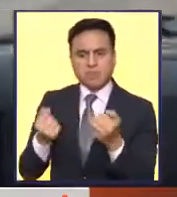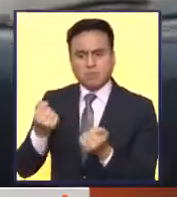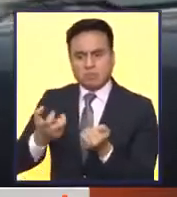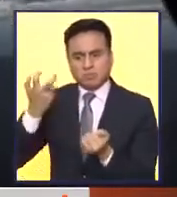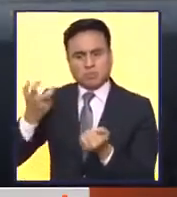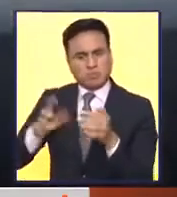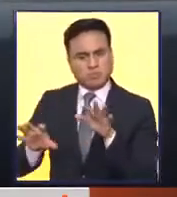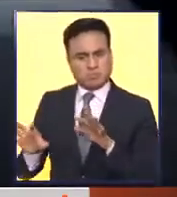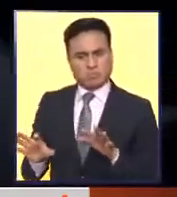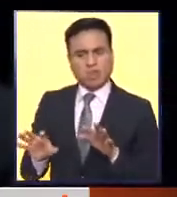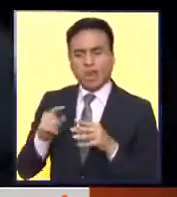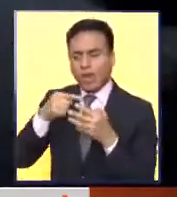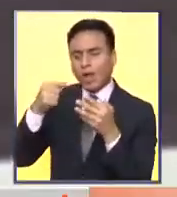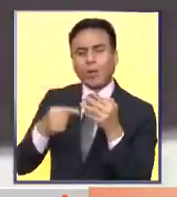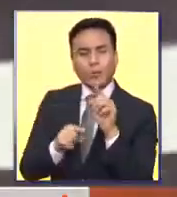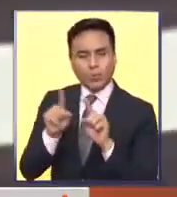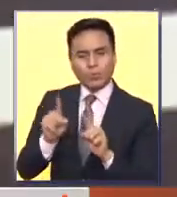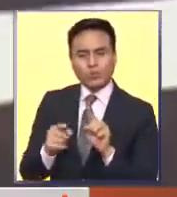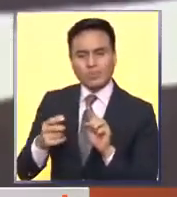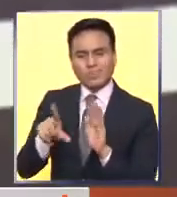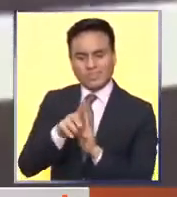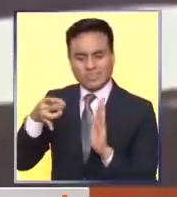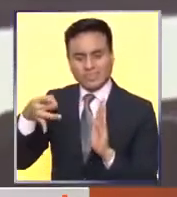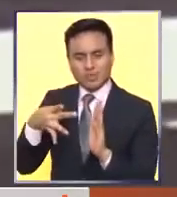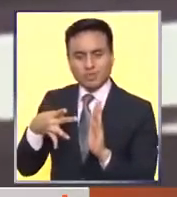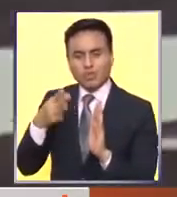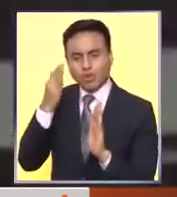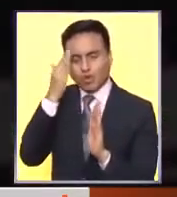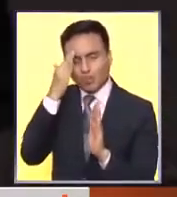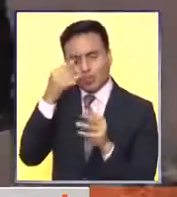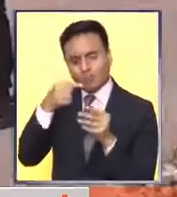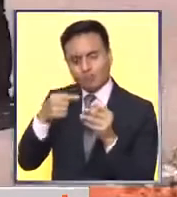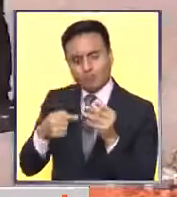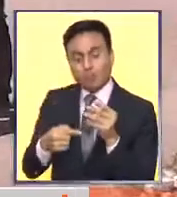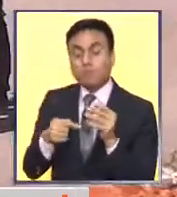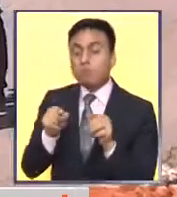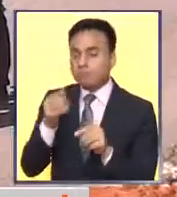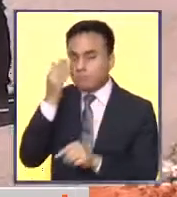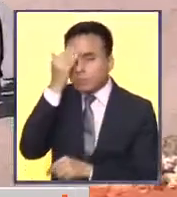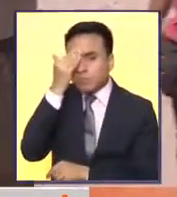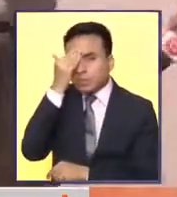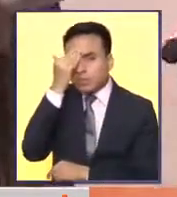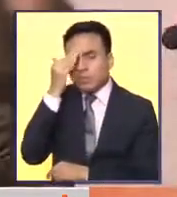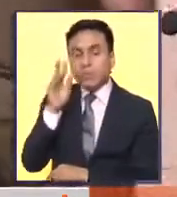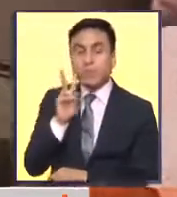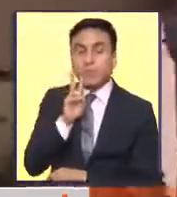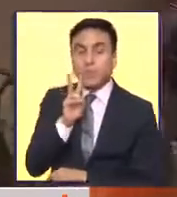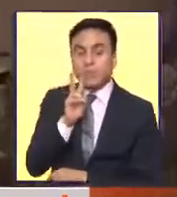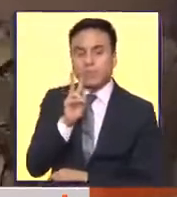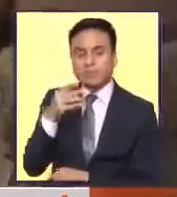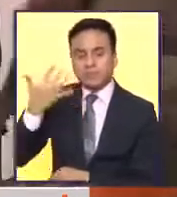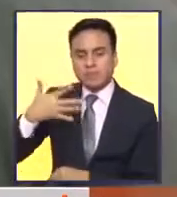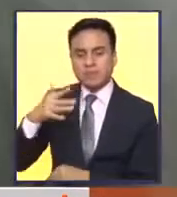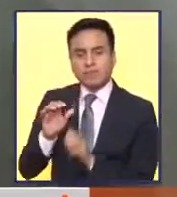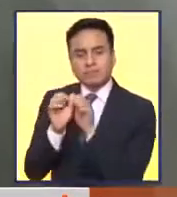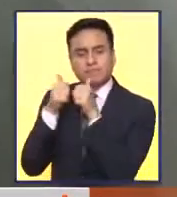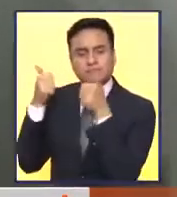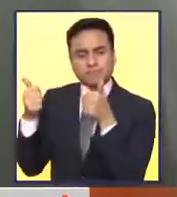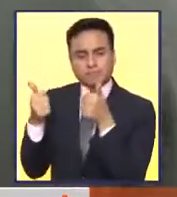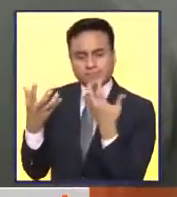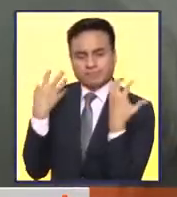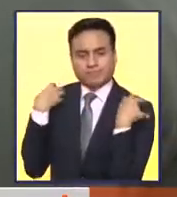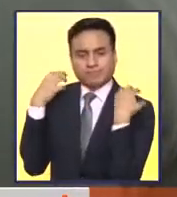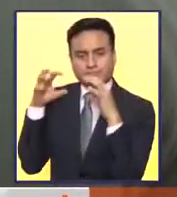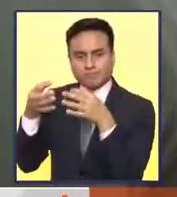por decir solo algunos de los delitos más comunes. Esa es la preocupación que hizo que este viernes las principales autoridades encargadas